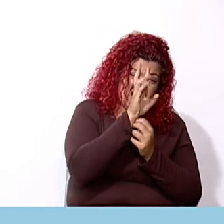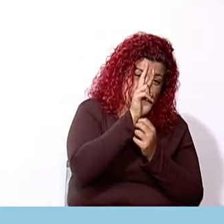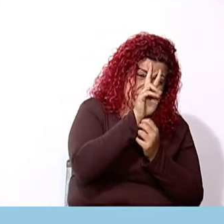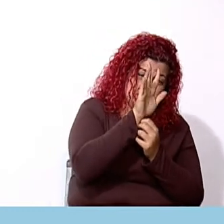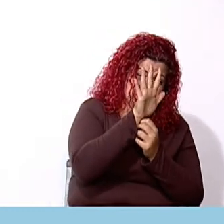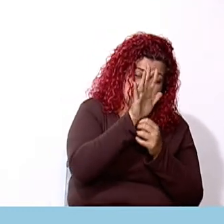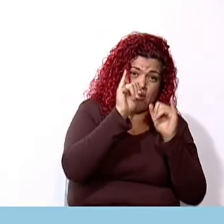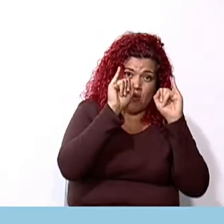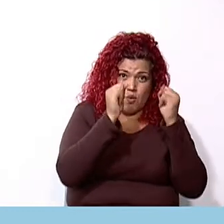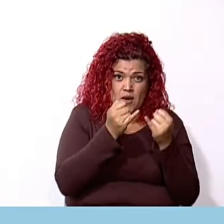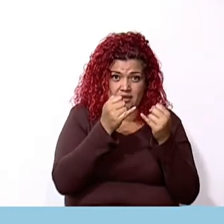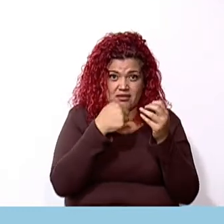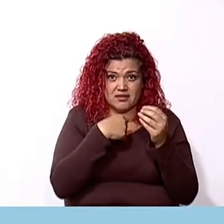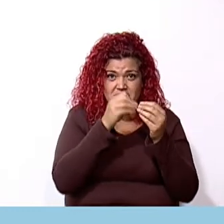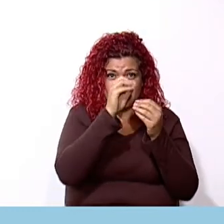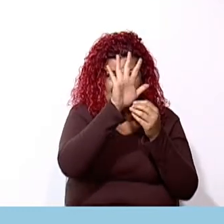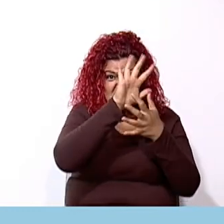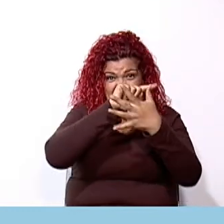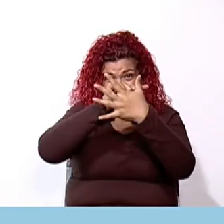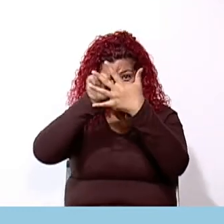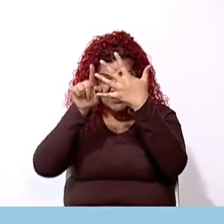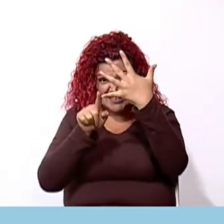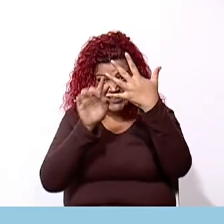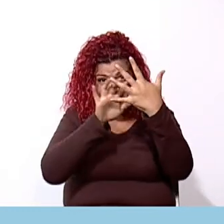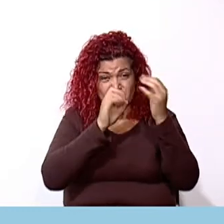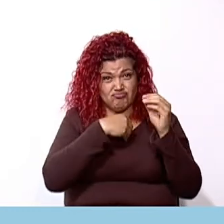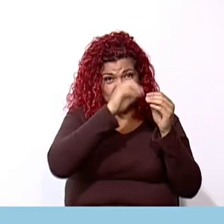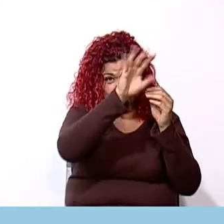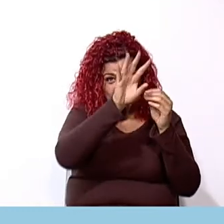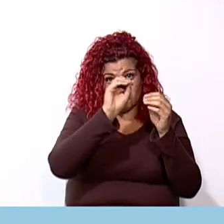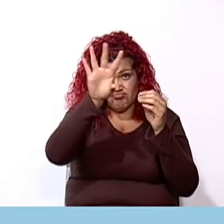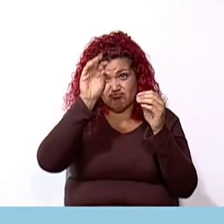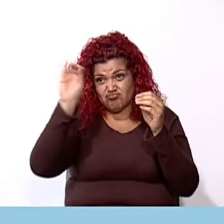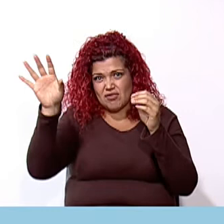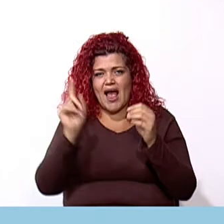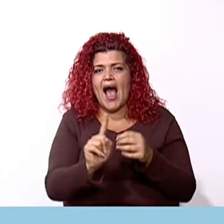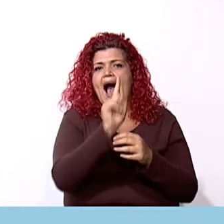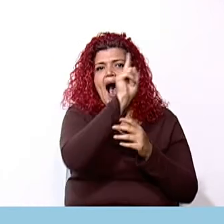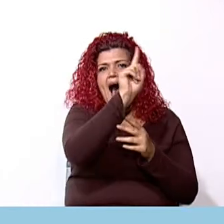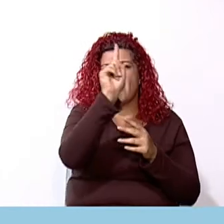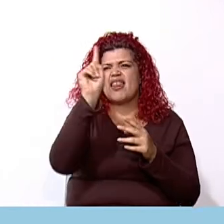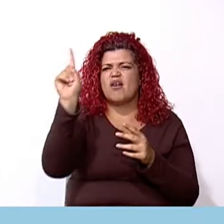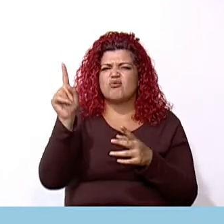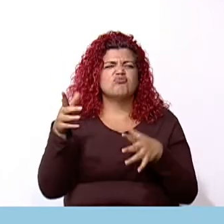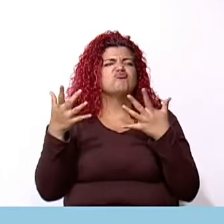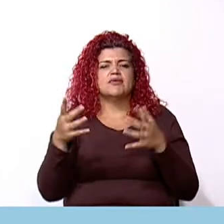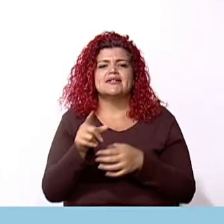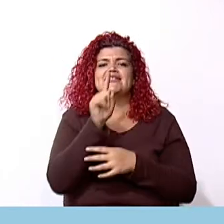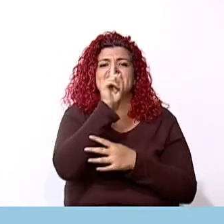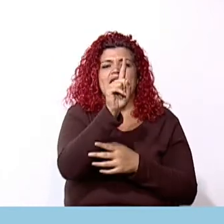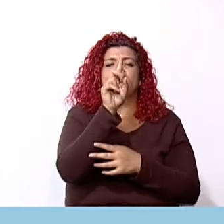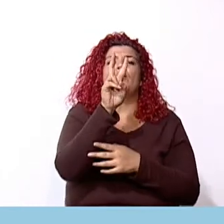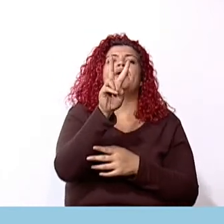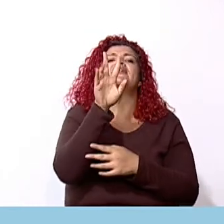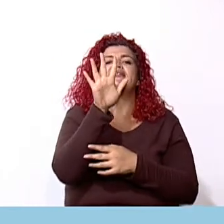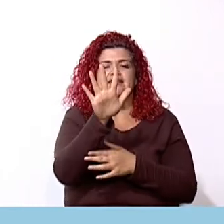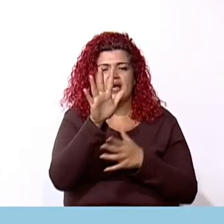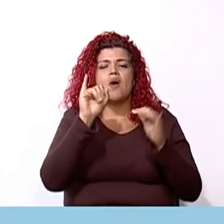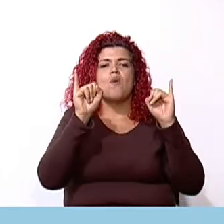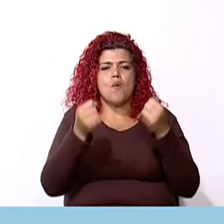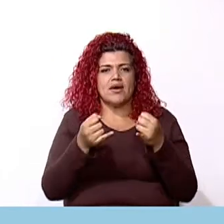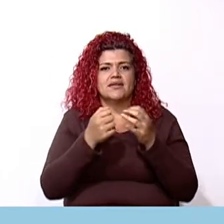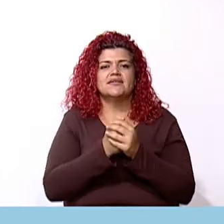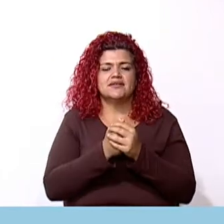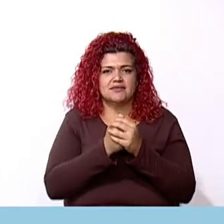625 juguetes entre 5 hogares, a cada uno le correspondió 125